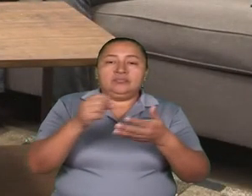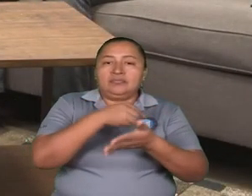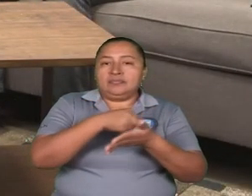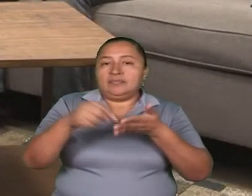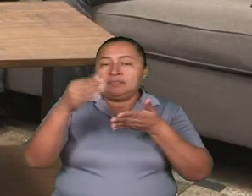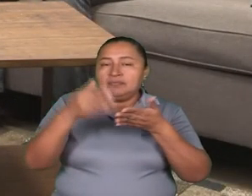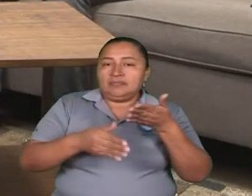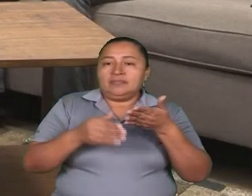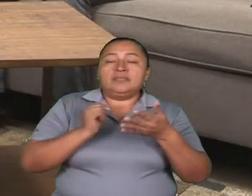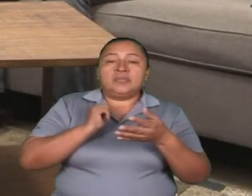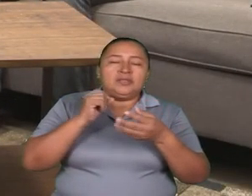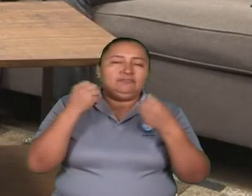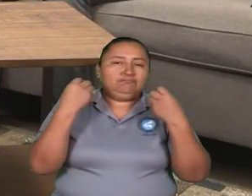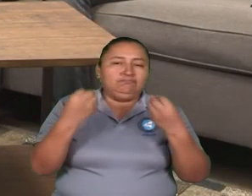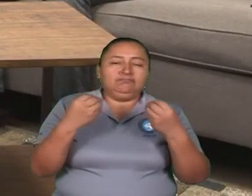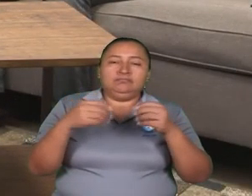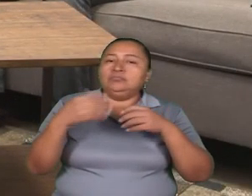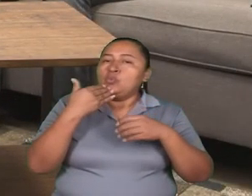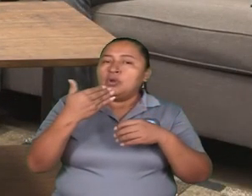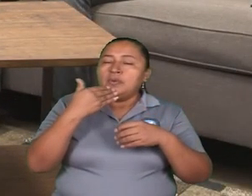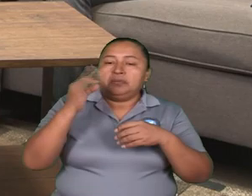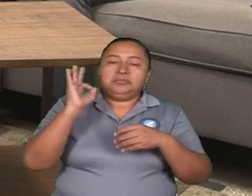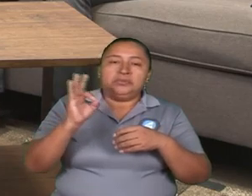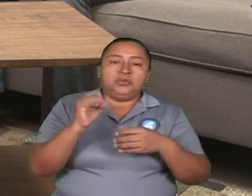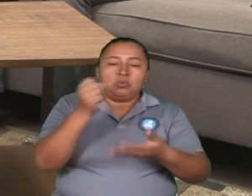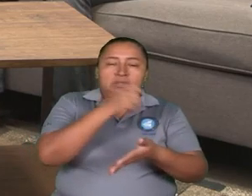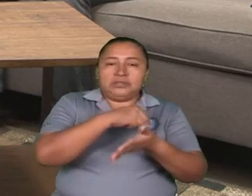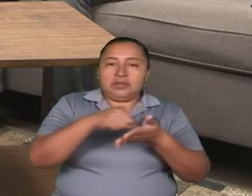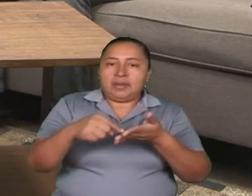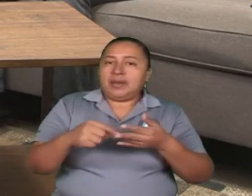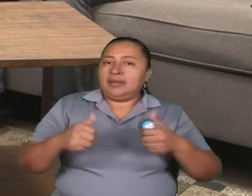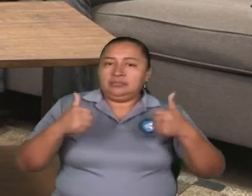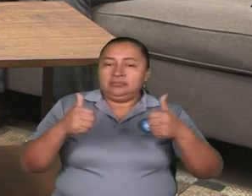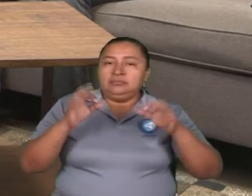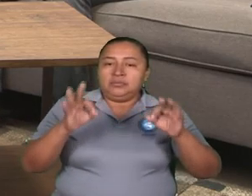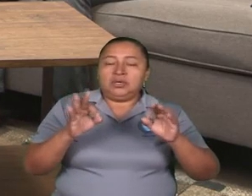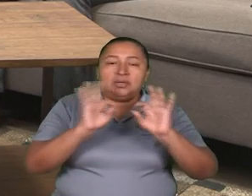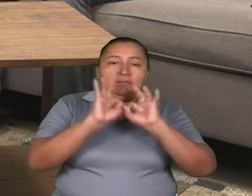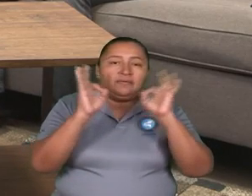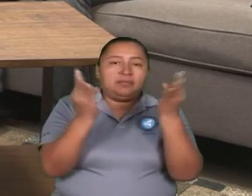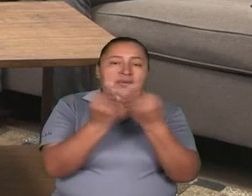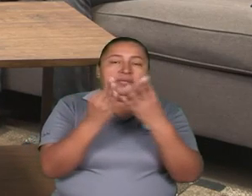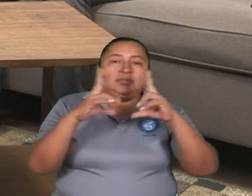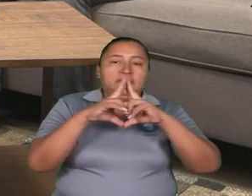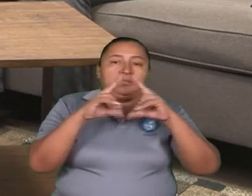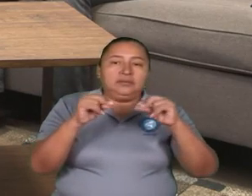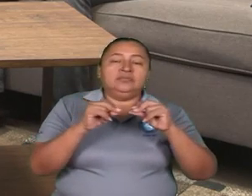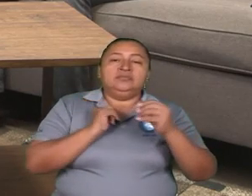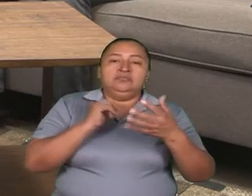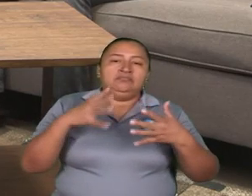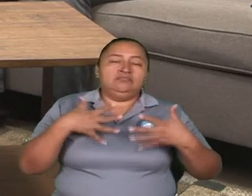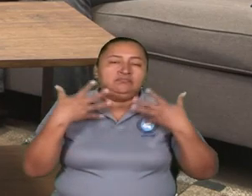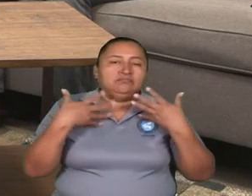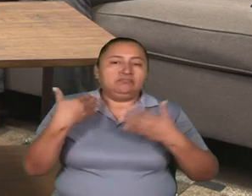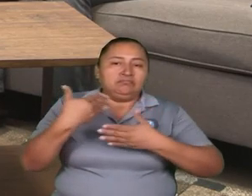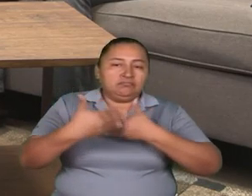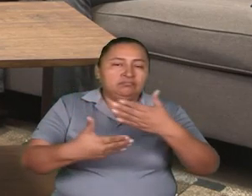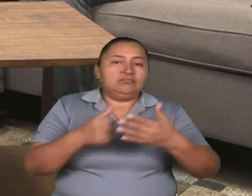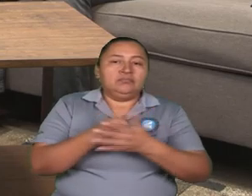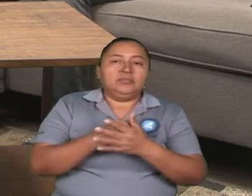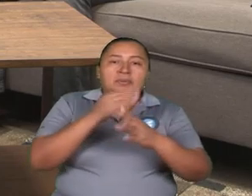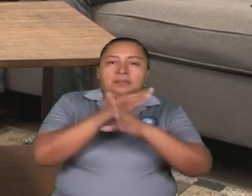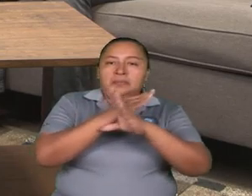contentísimos con su embajada, contentísimos con Nicaragua, contentísimos con ese mar de gente que no podía